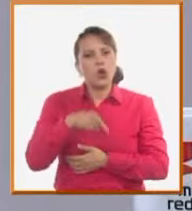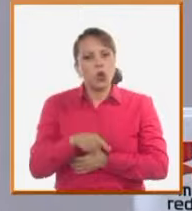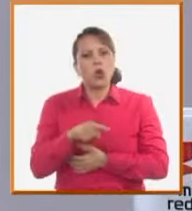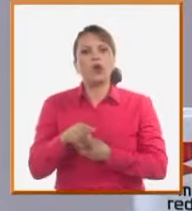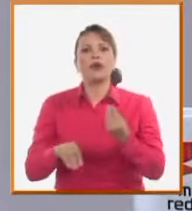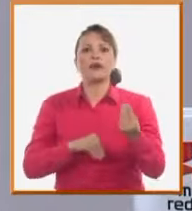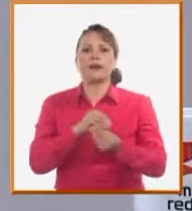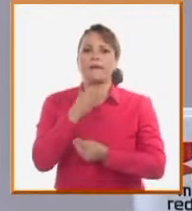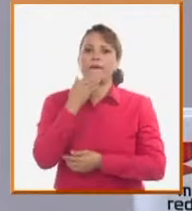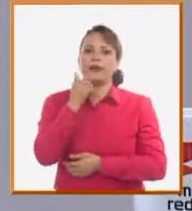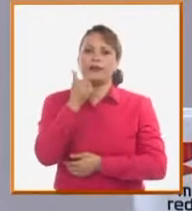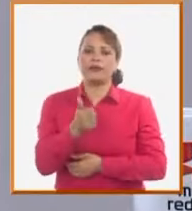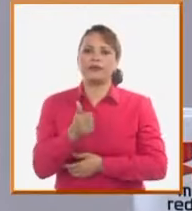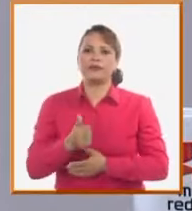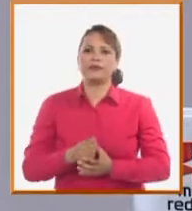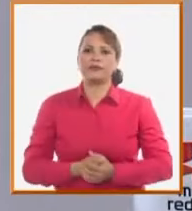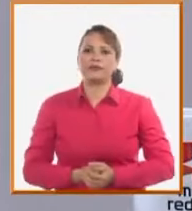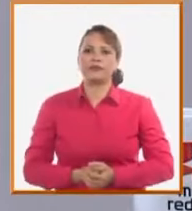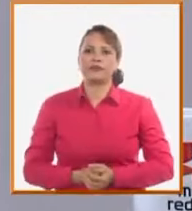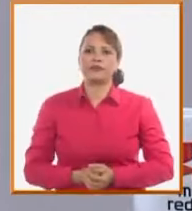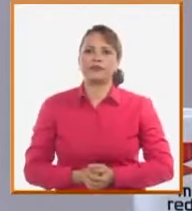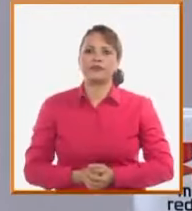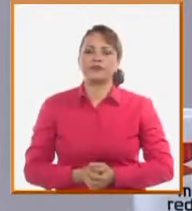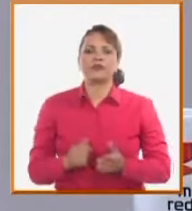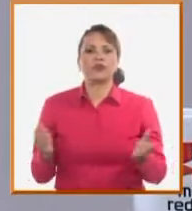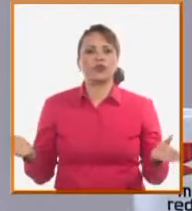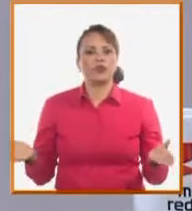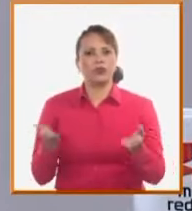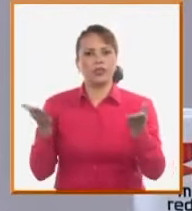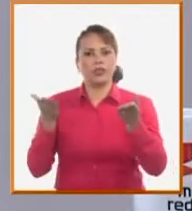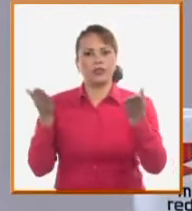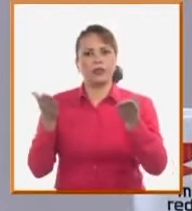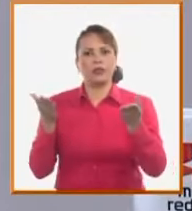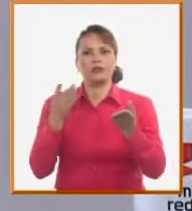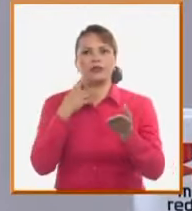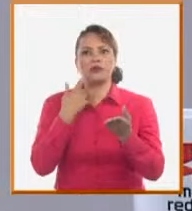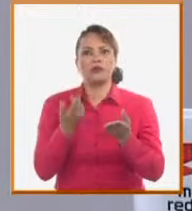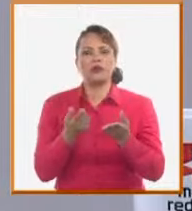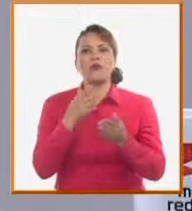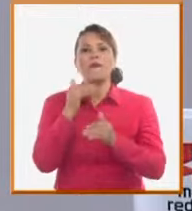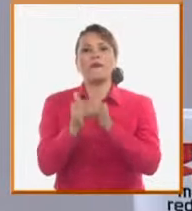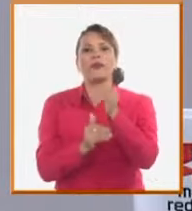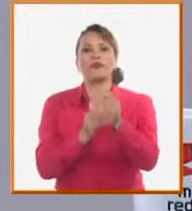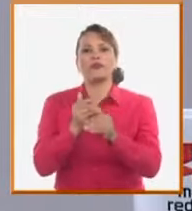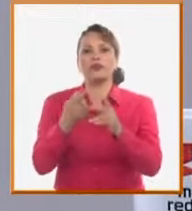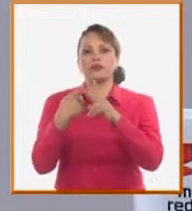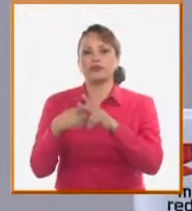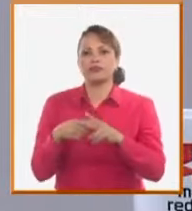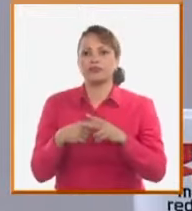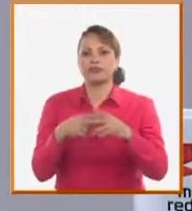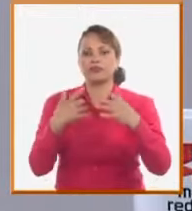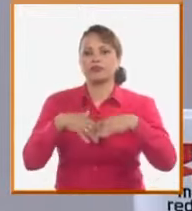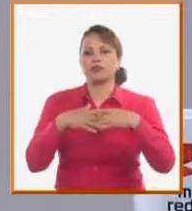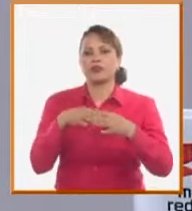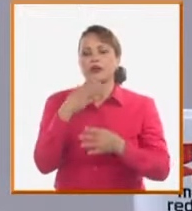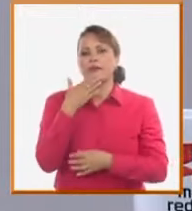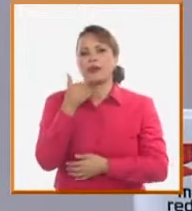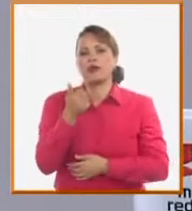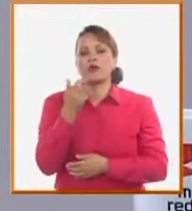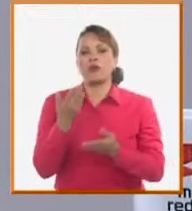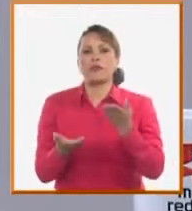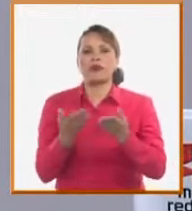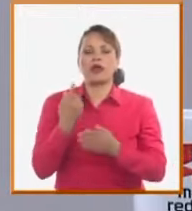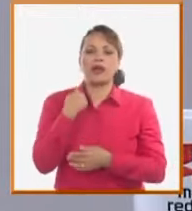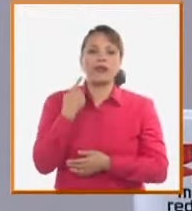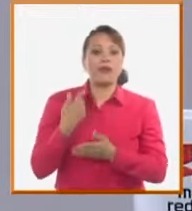sustentar una recuperación, una curación, un proceso de productivo en mejores condiciones que años anteriores,